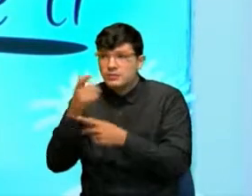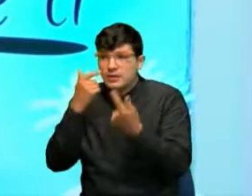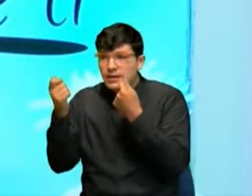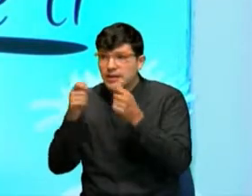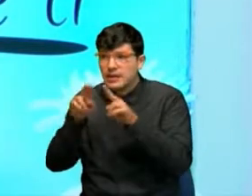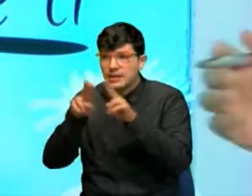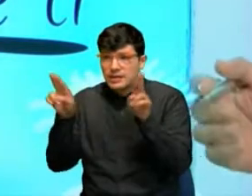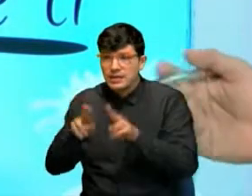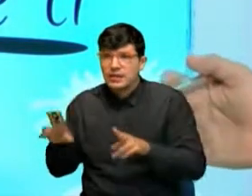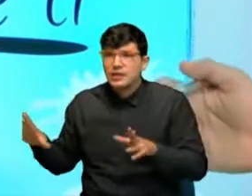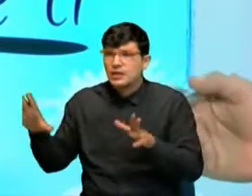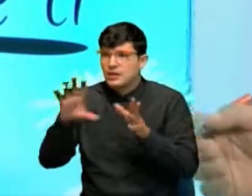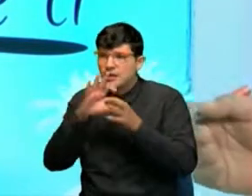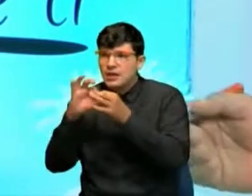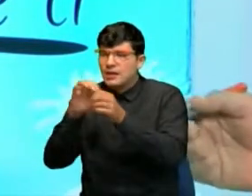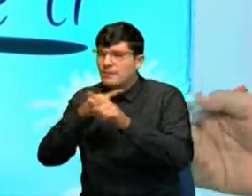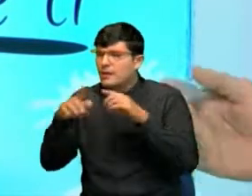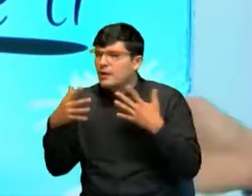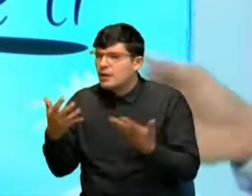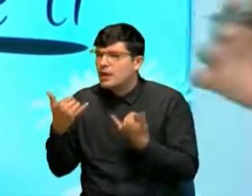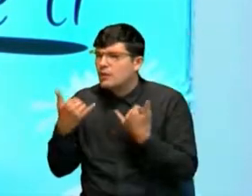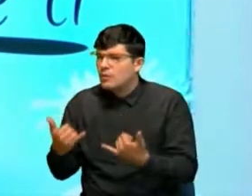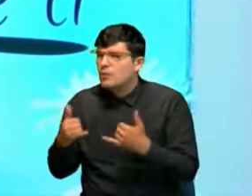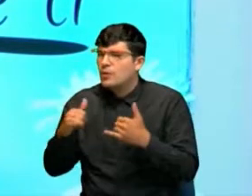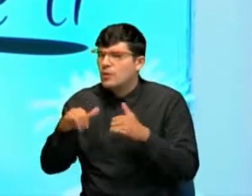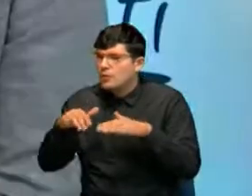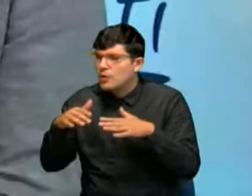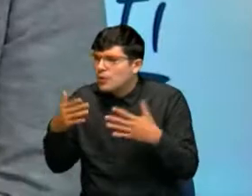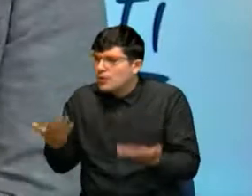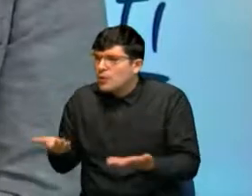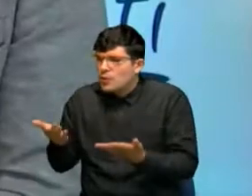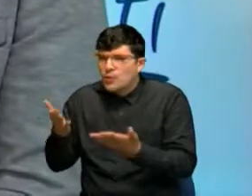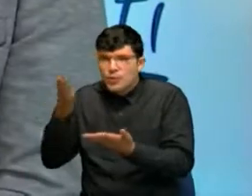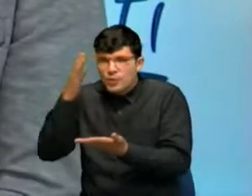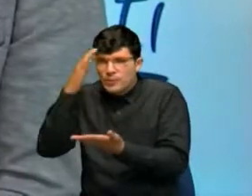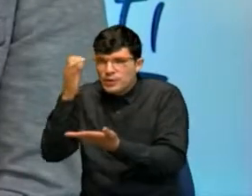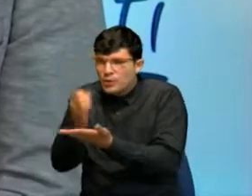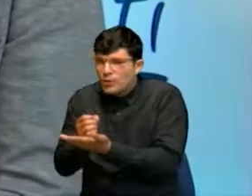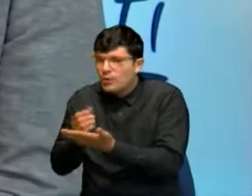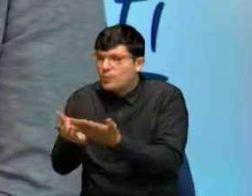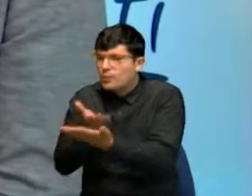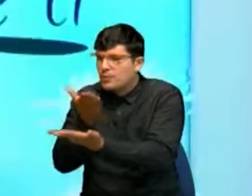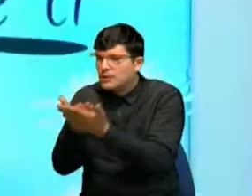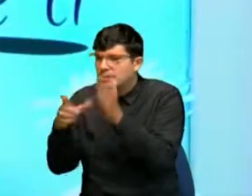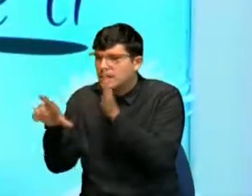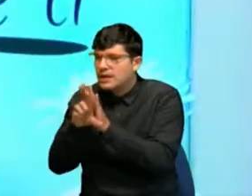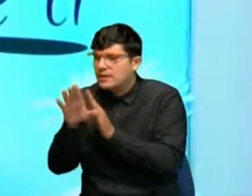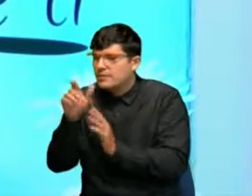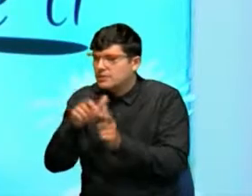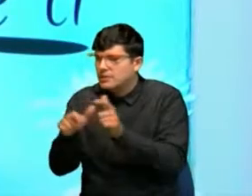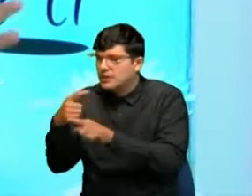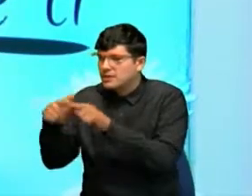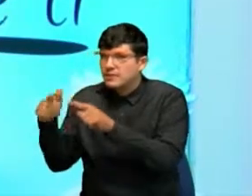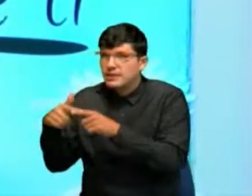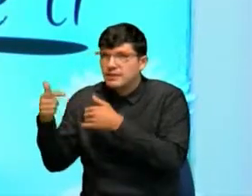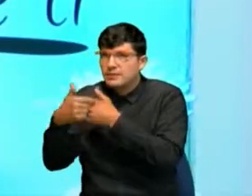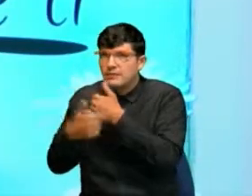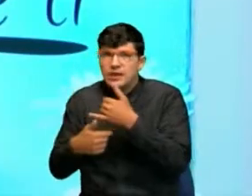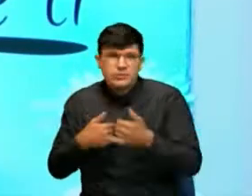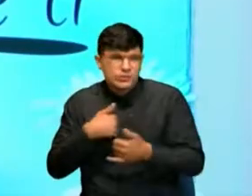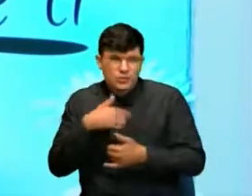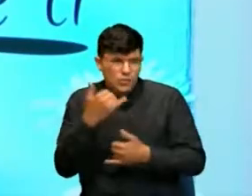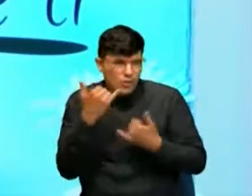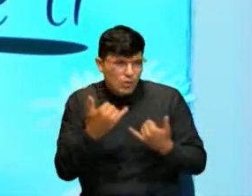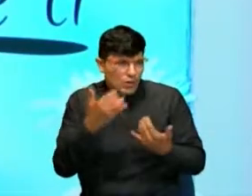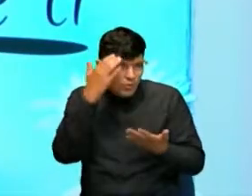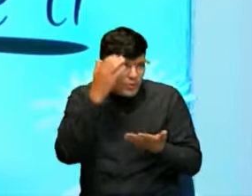todos conjuntamente? ¿Cómo ha sido esa reacción ante la propuesta de la ley TIC 2018-2022? No lo tengo que decir yo. Uno